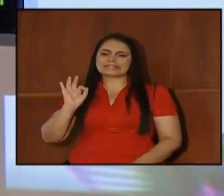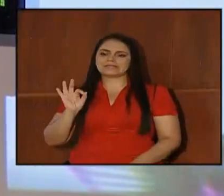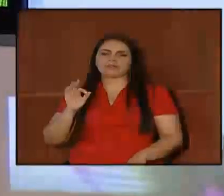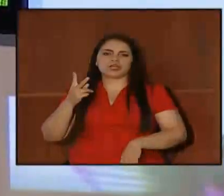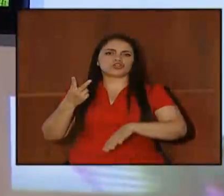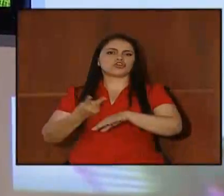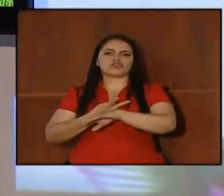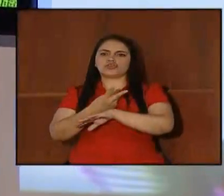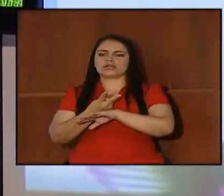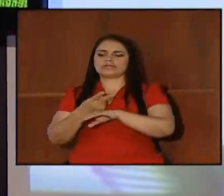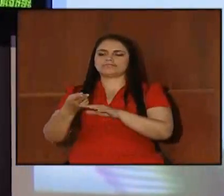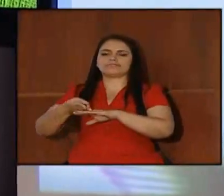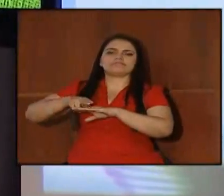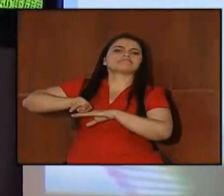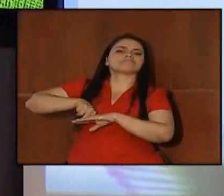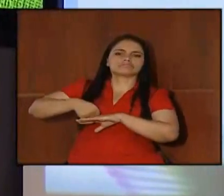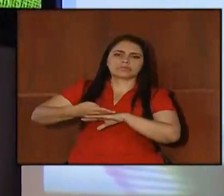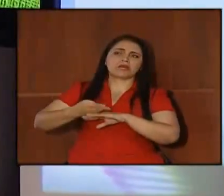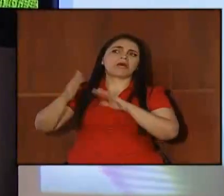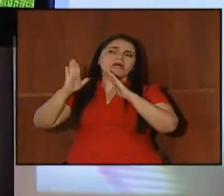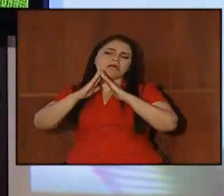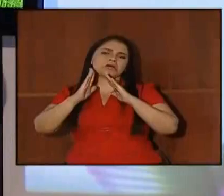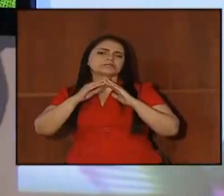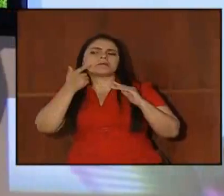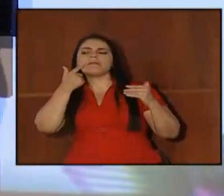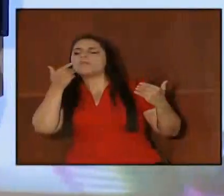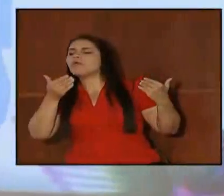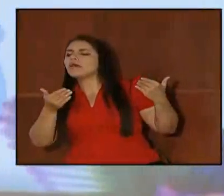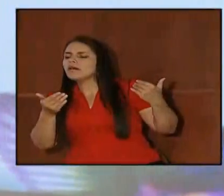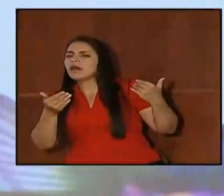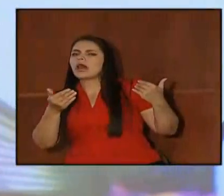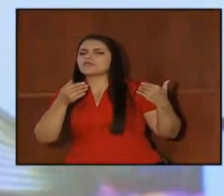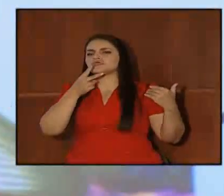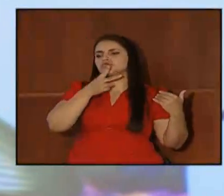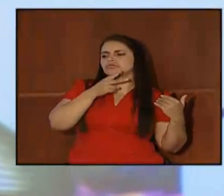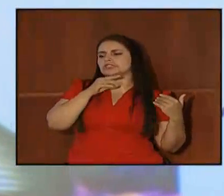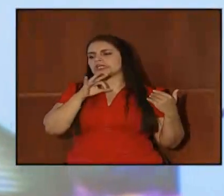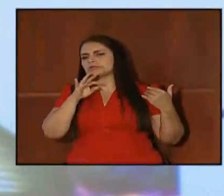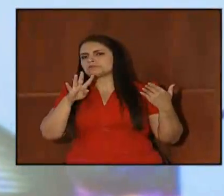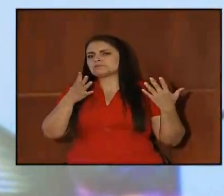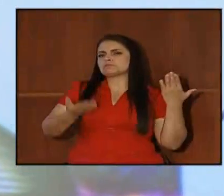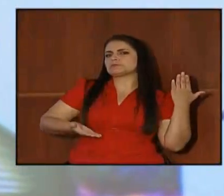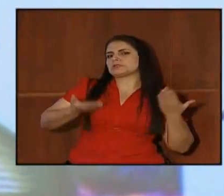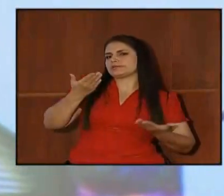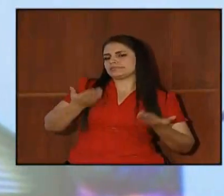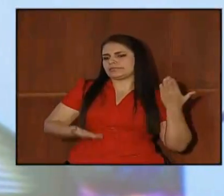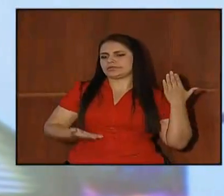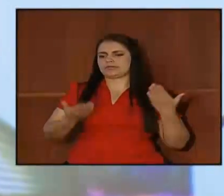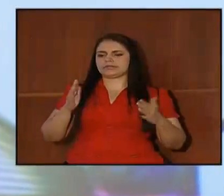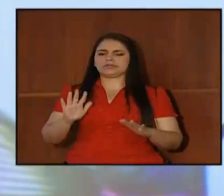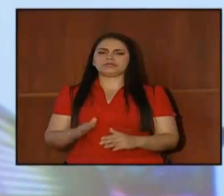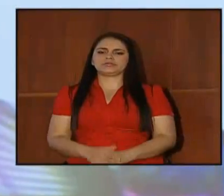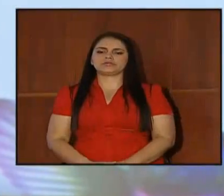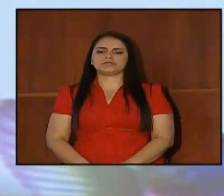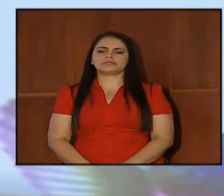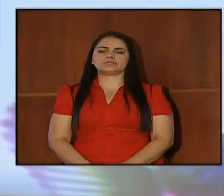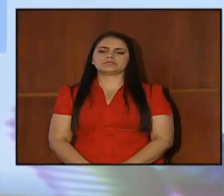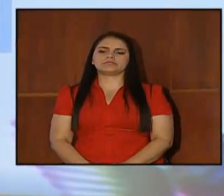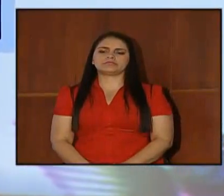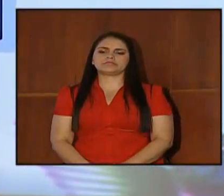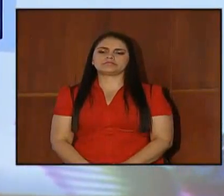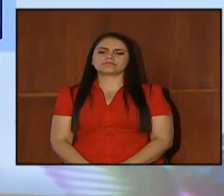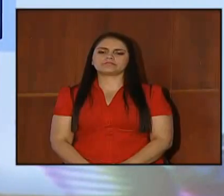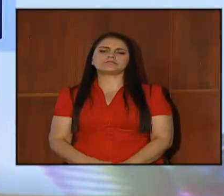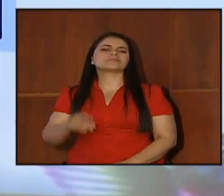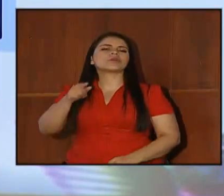volteamos a los pacientes cada 2 horas, pero en la casa es importante que ustedes miren la posibilidad de espaciar esos cambios de posición con